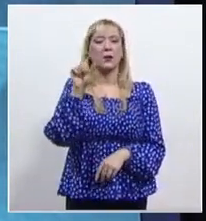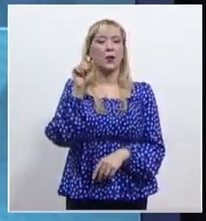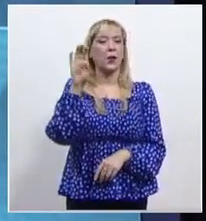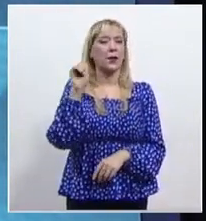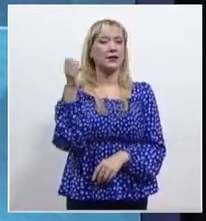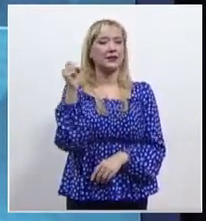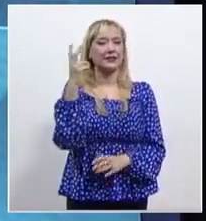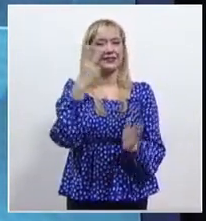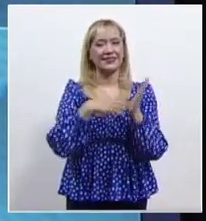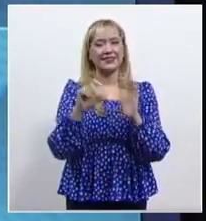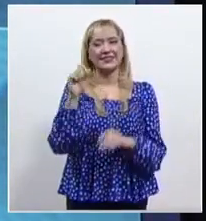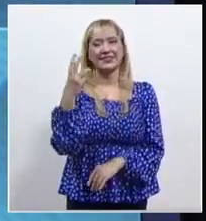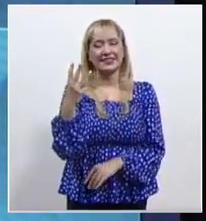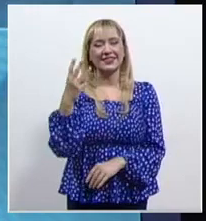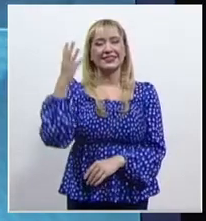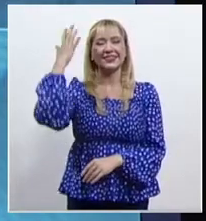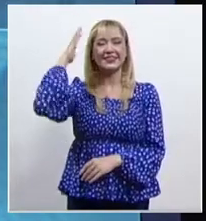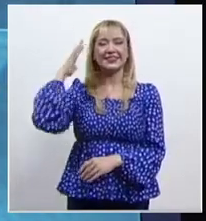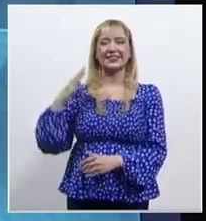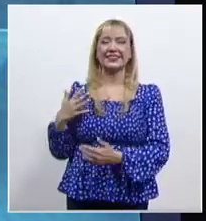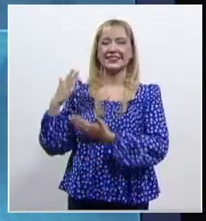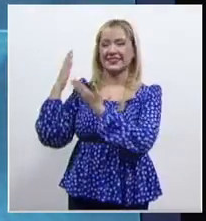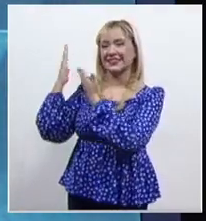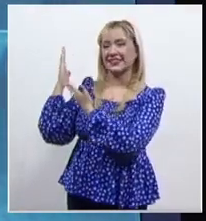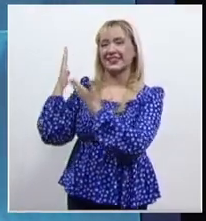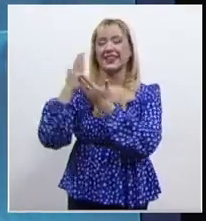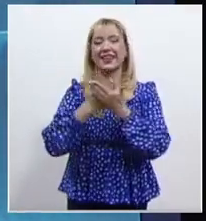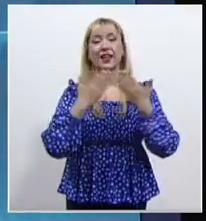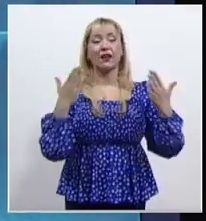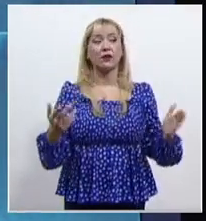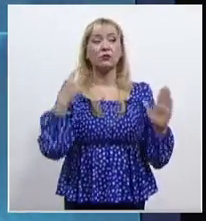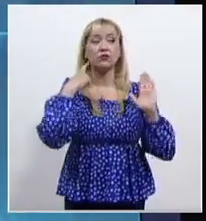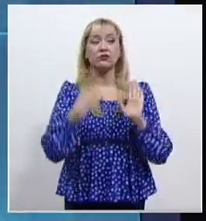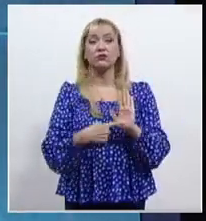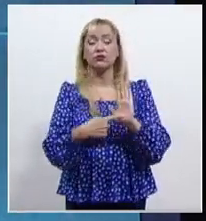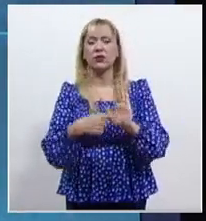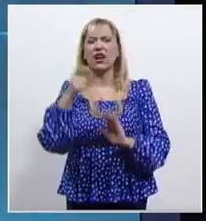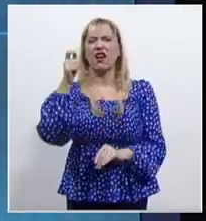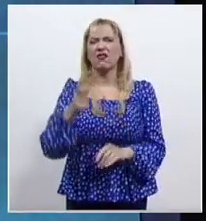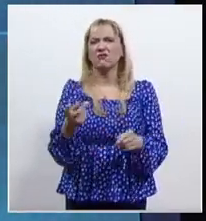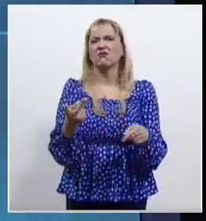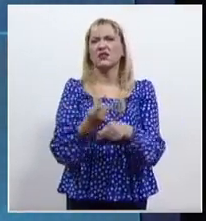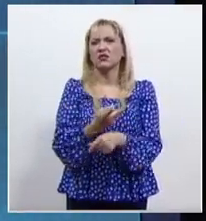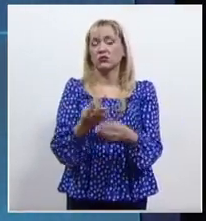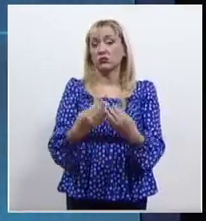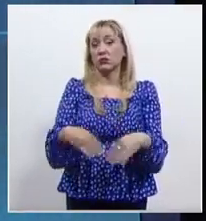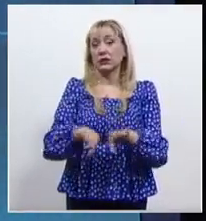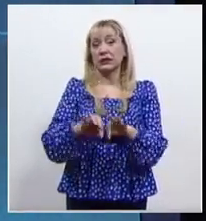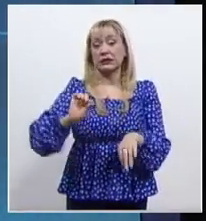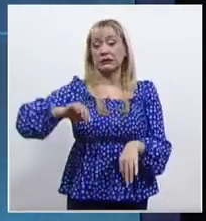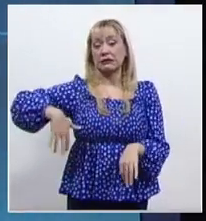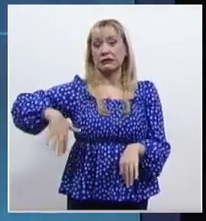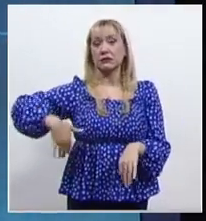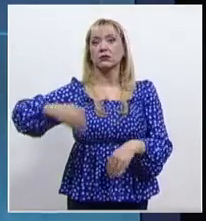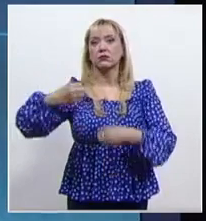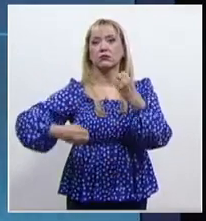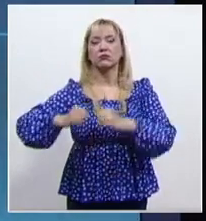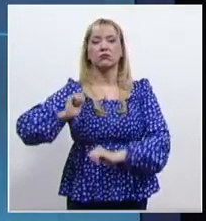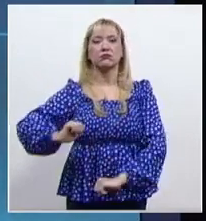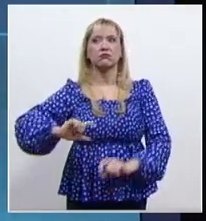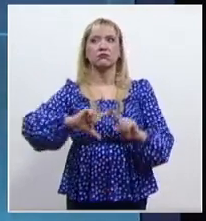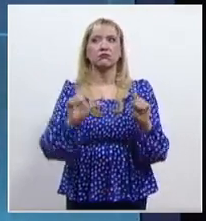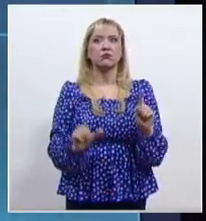2023. Soy Lorena Sánchez Cabrera y tendré el gusto de presentarle en los próximos minutos la información más reciente generada en el Poder Judicial de la